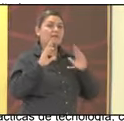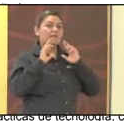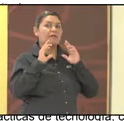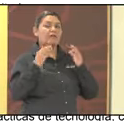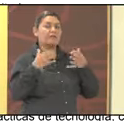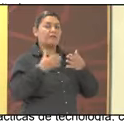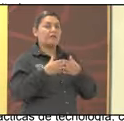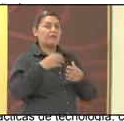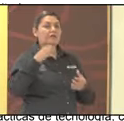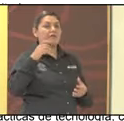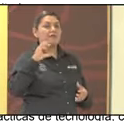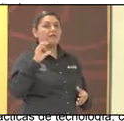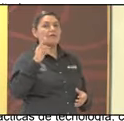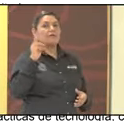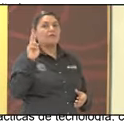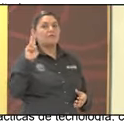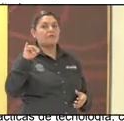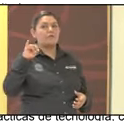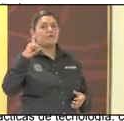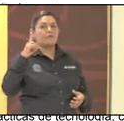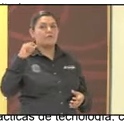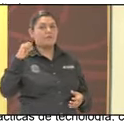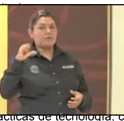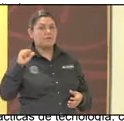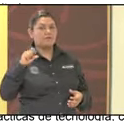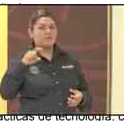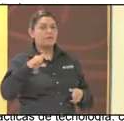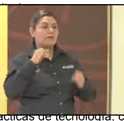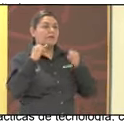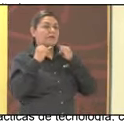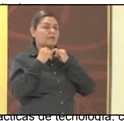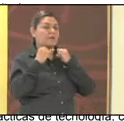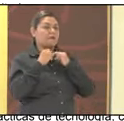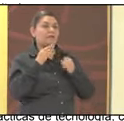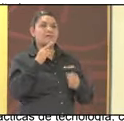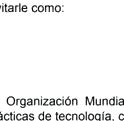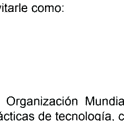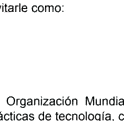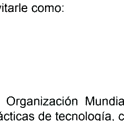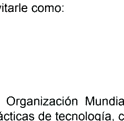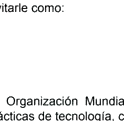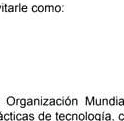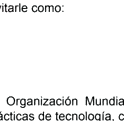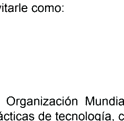de las Naciones Unidas. Instituto de Mejores Gobernantes,